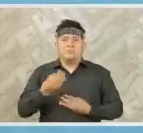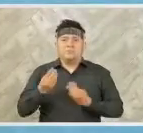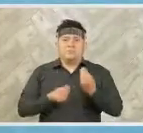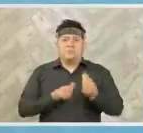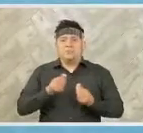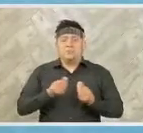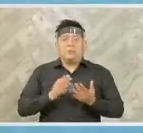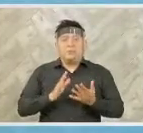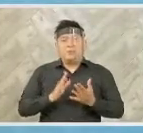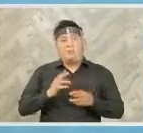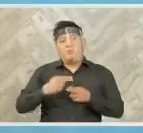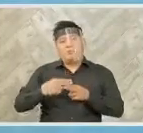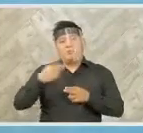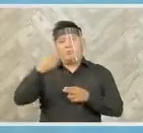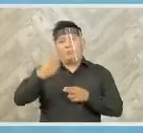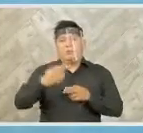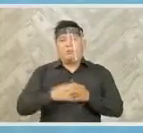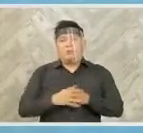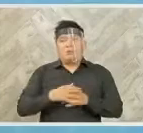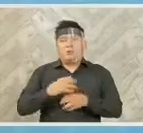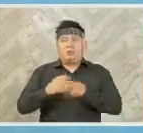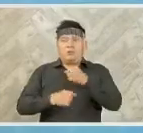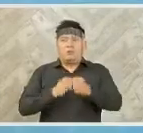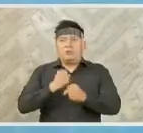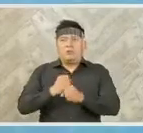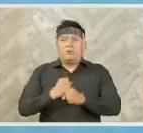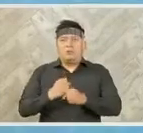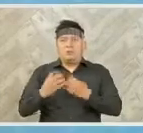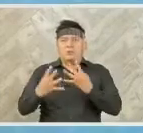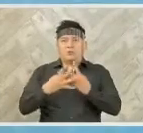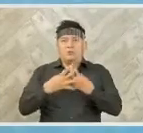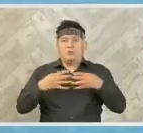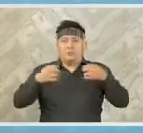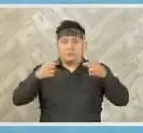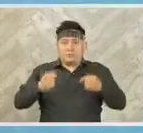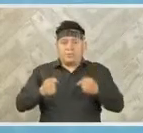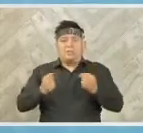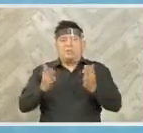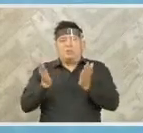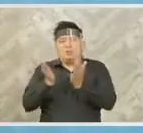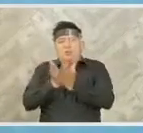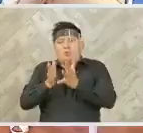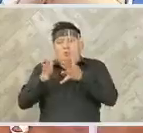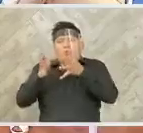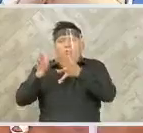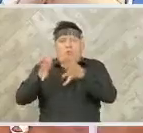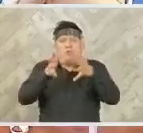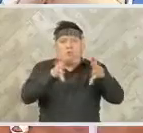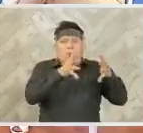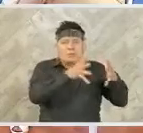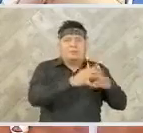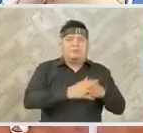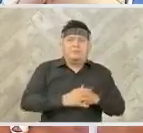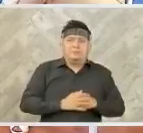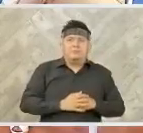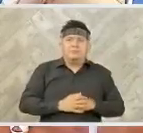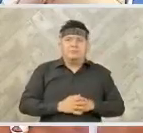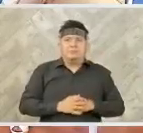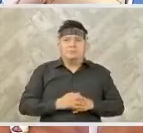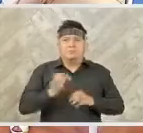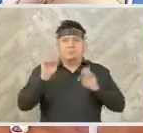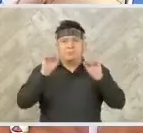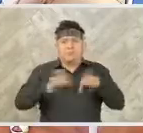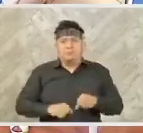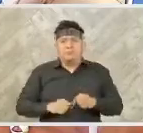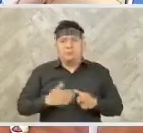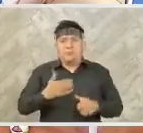en el próximo año, que es la cárcel que educa, para poder llevar más posibilidades y mejorar